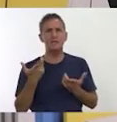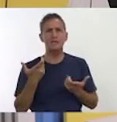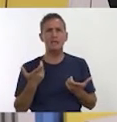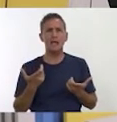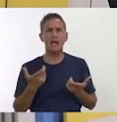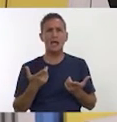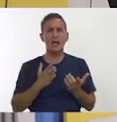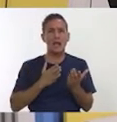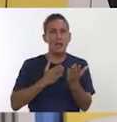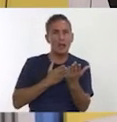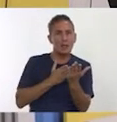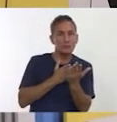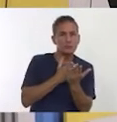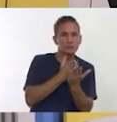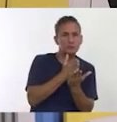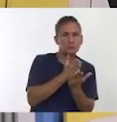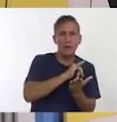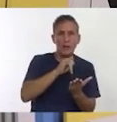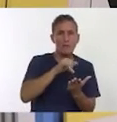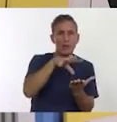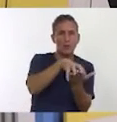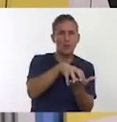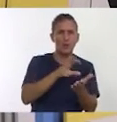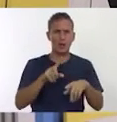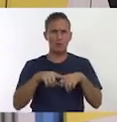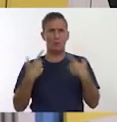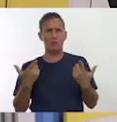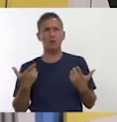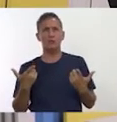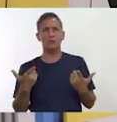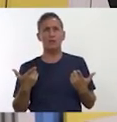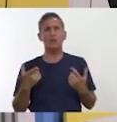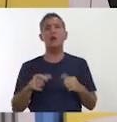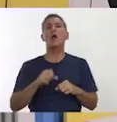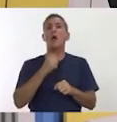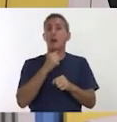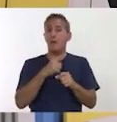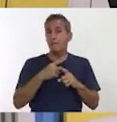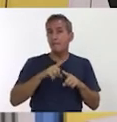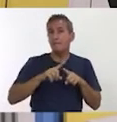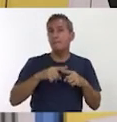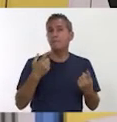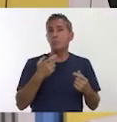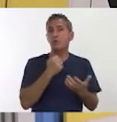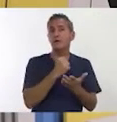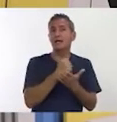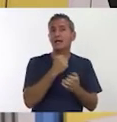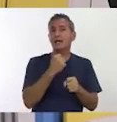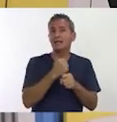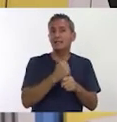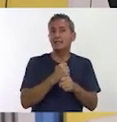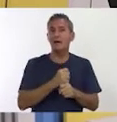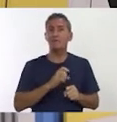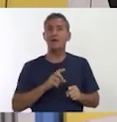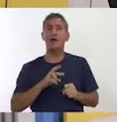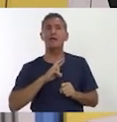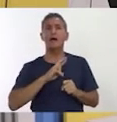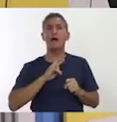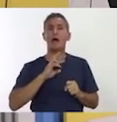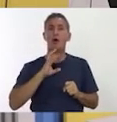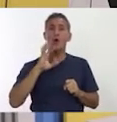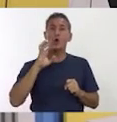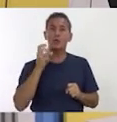al final van hacia el mismo lugar. ¿Por qué sucede? Porque el trabajo resultante de varias